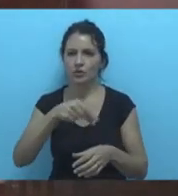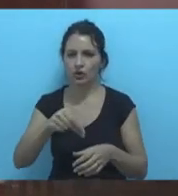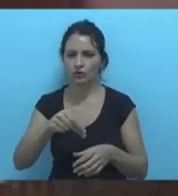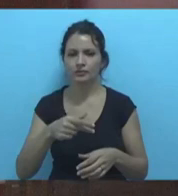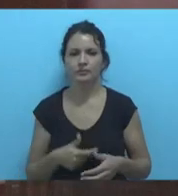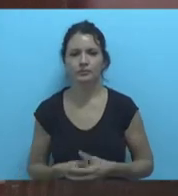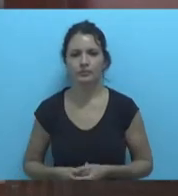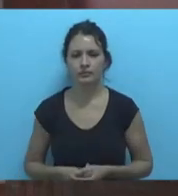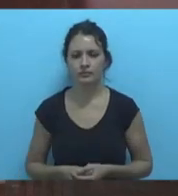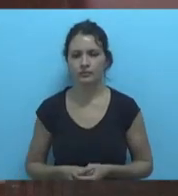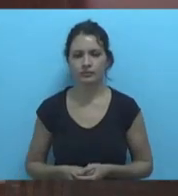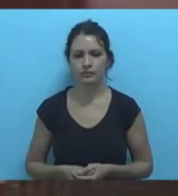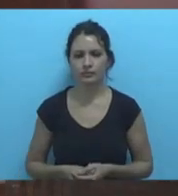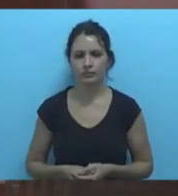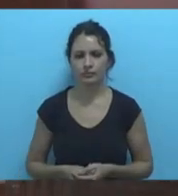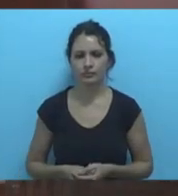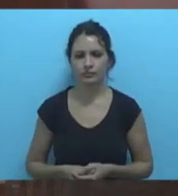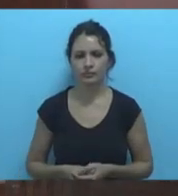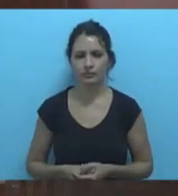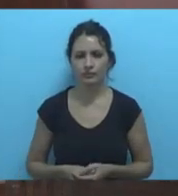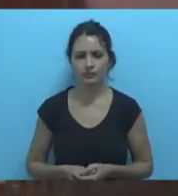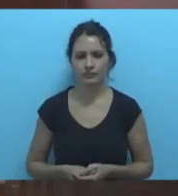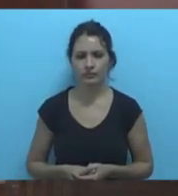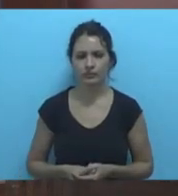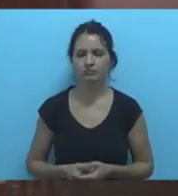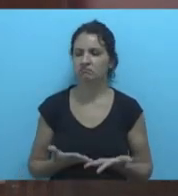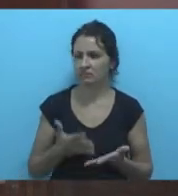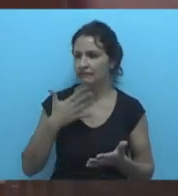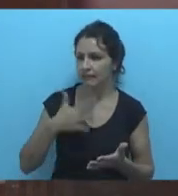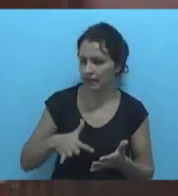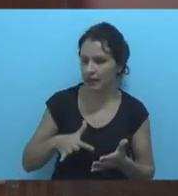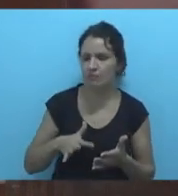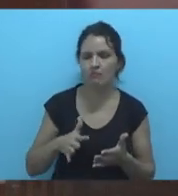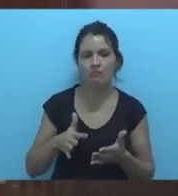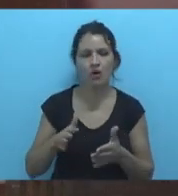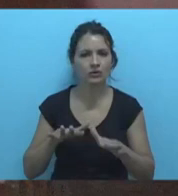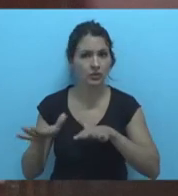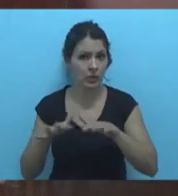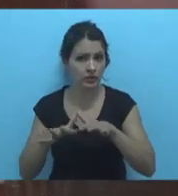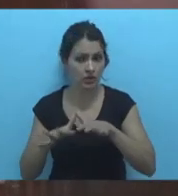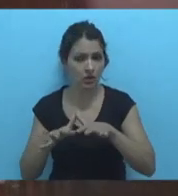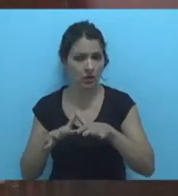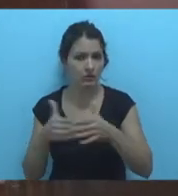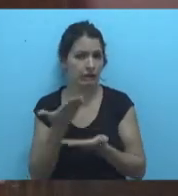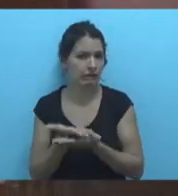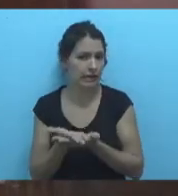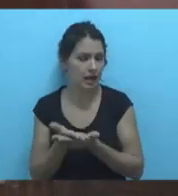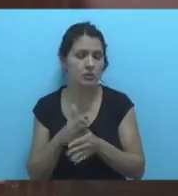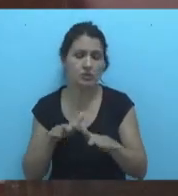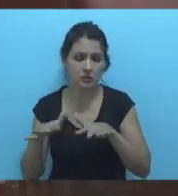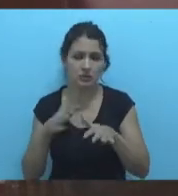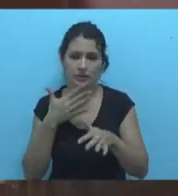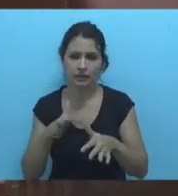nosotros entendemos y compartimos, diría, valoramos el reclamo que se haga legítimamente.